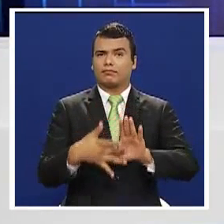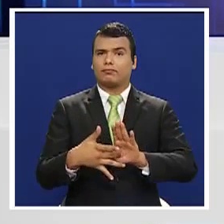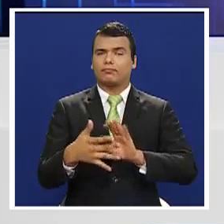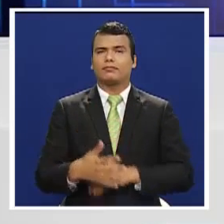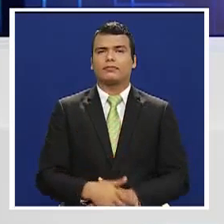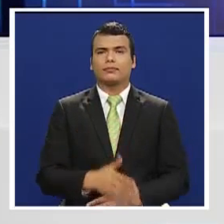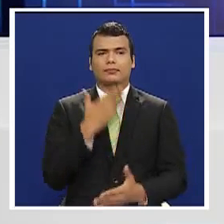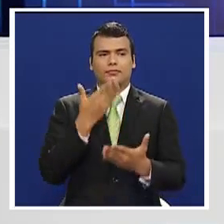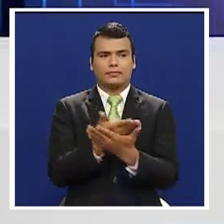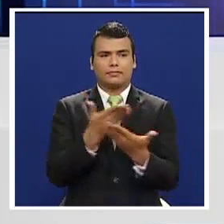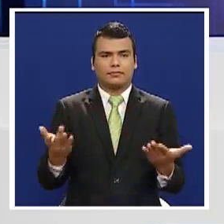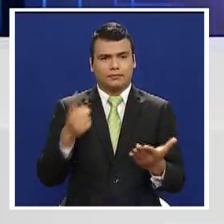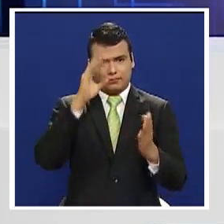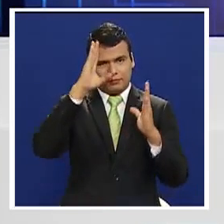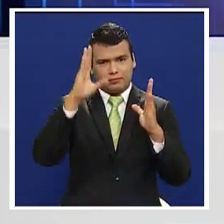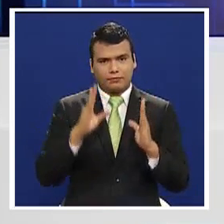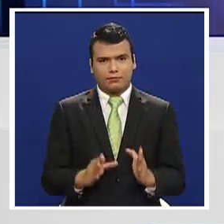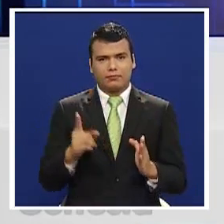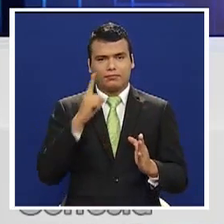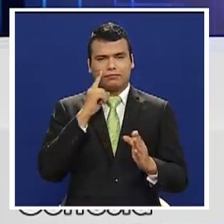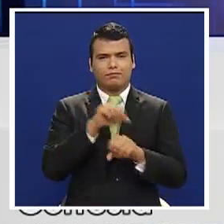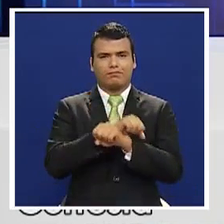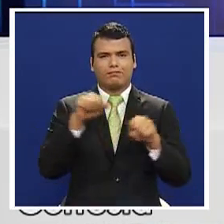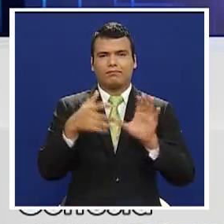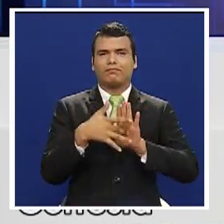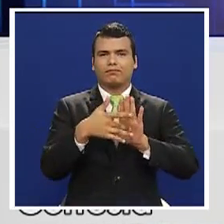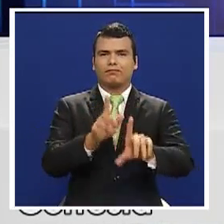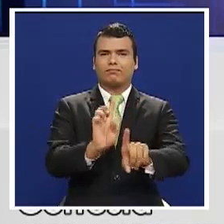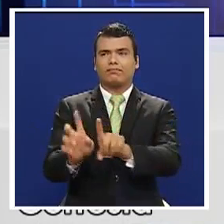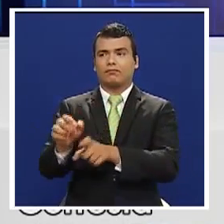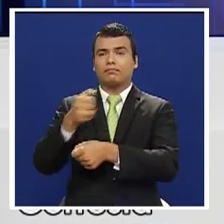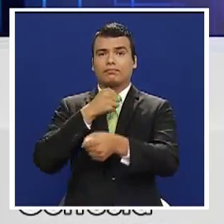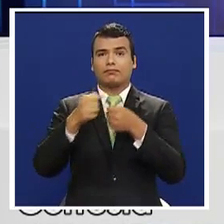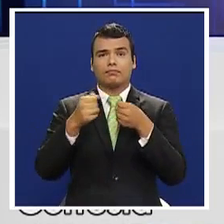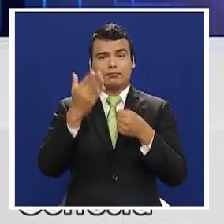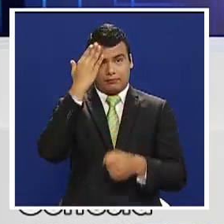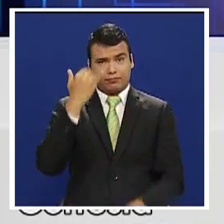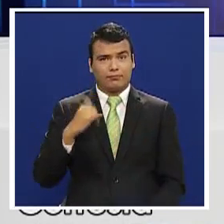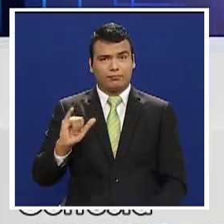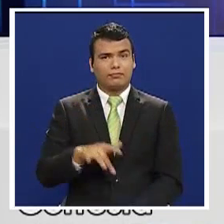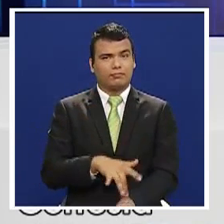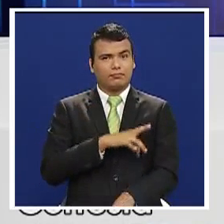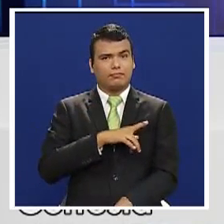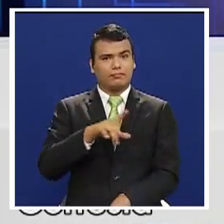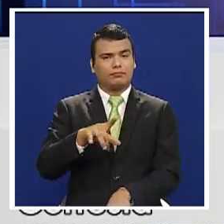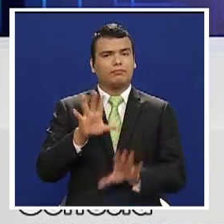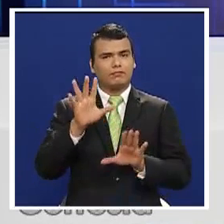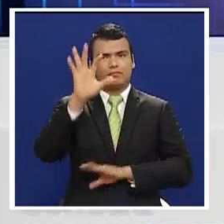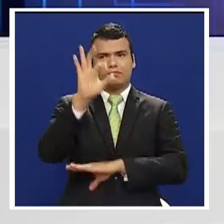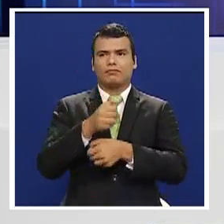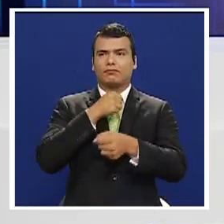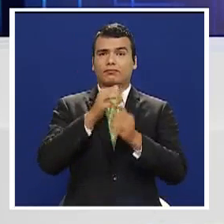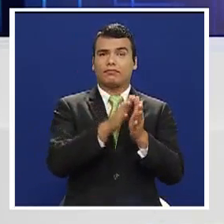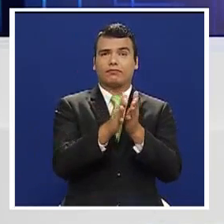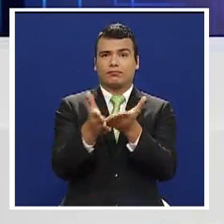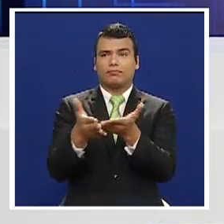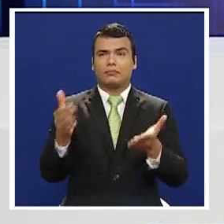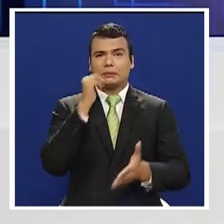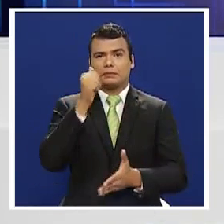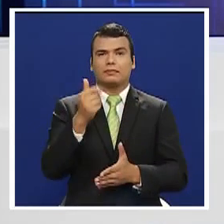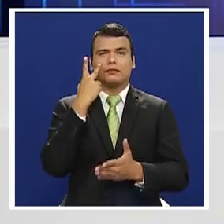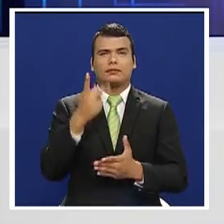para Tokio 2020. Es muy rápida, es inteligente y poco a poco ha madurado mucho haciendo la técnica. Entonces eso le da